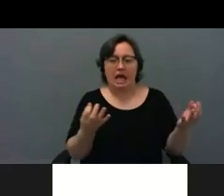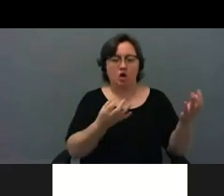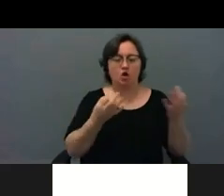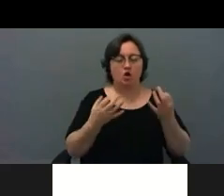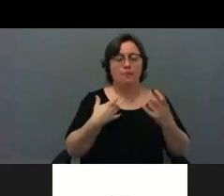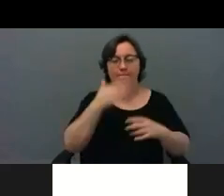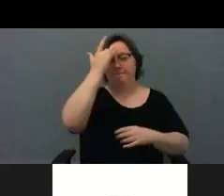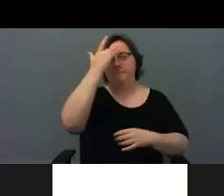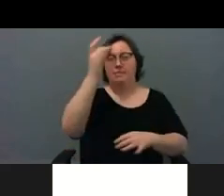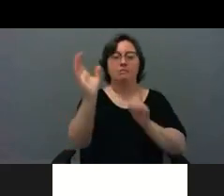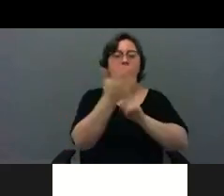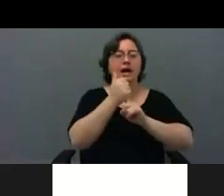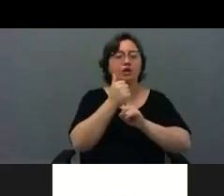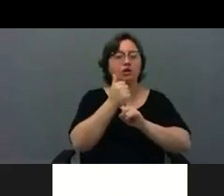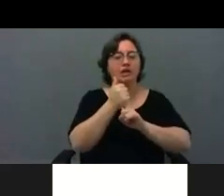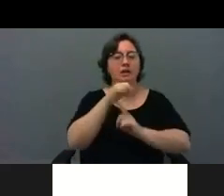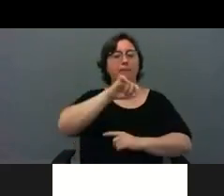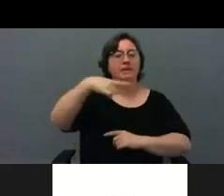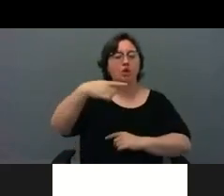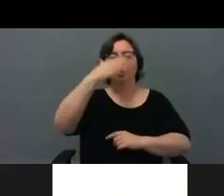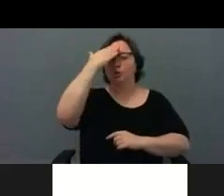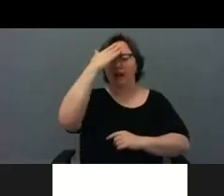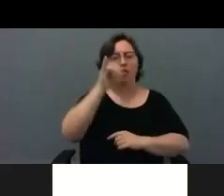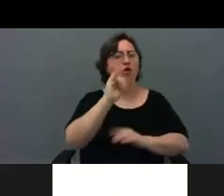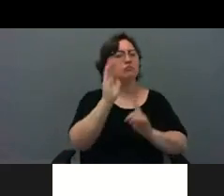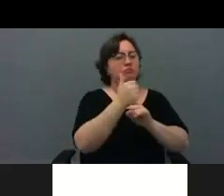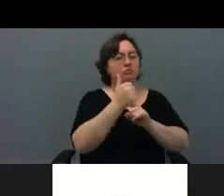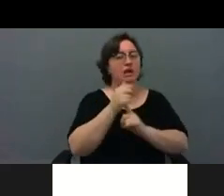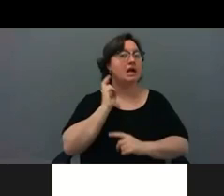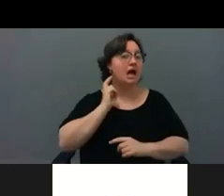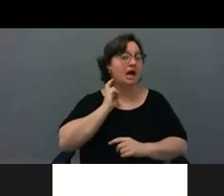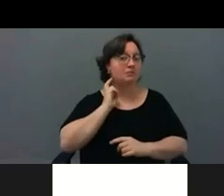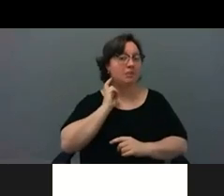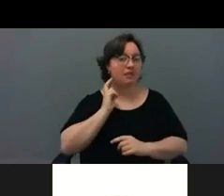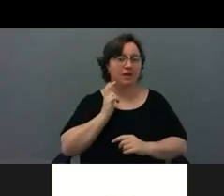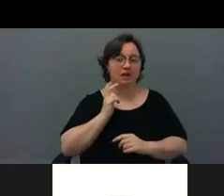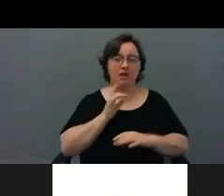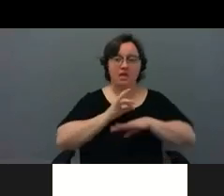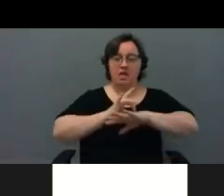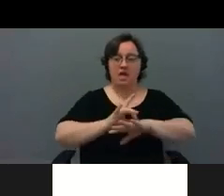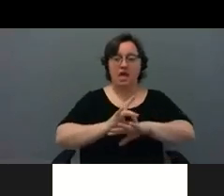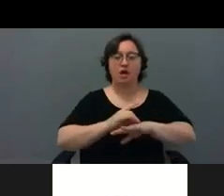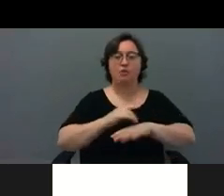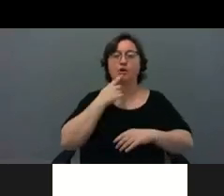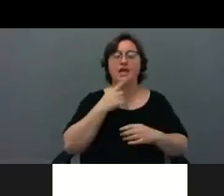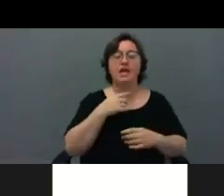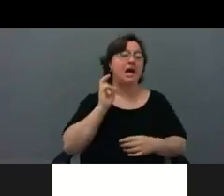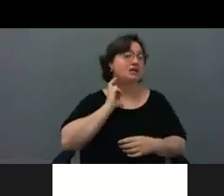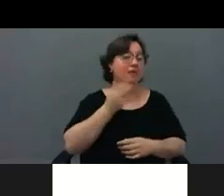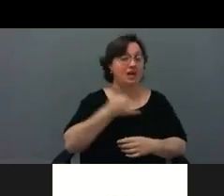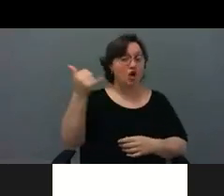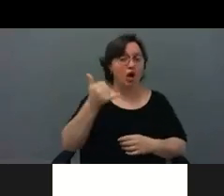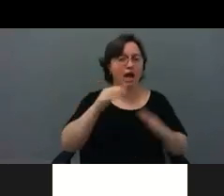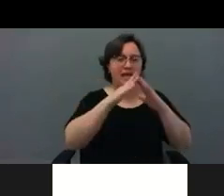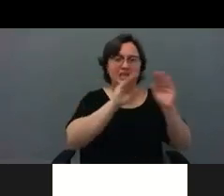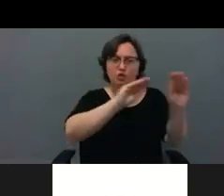encontré un piso tutelado hasta que se hicieran las viviendas de Aspace Rioja, que es